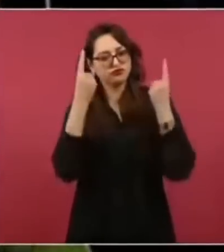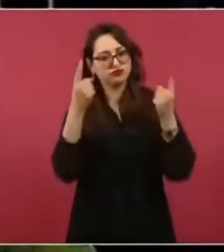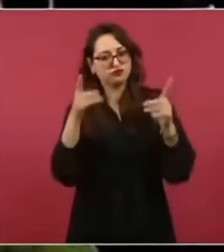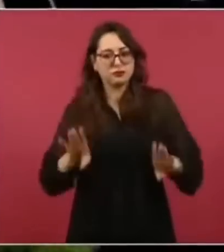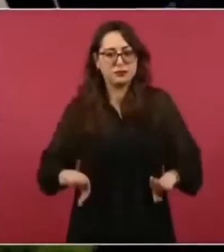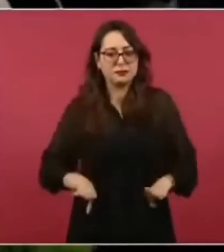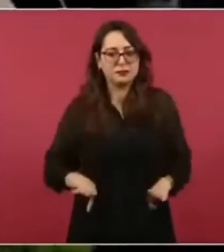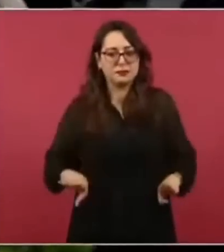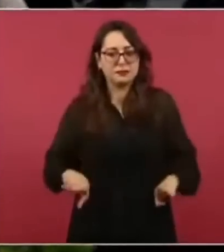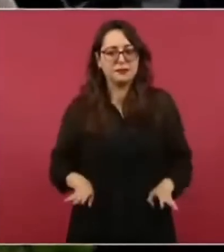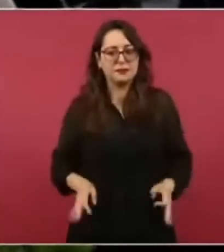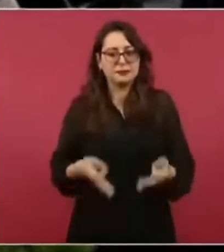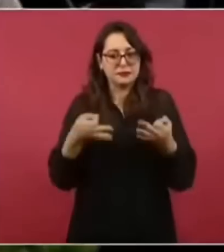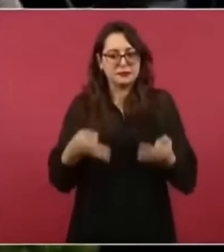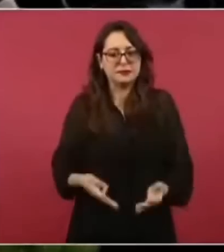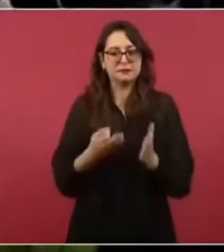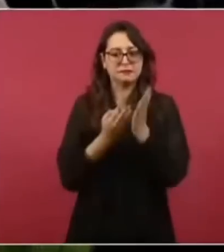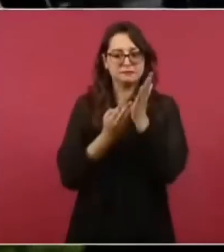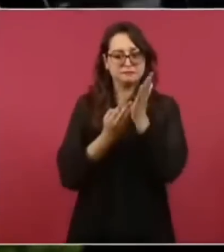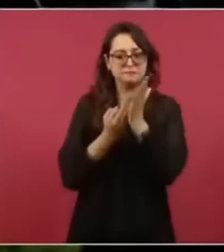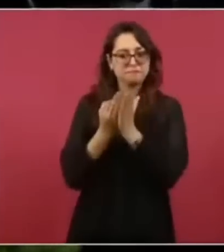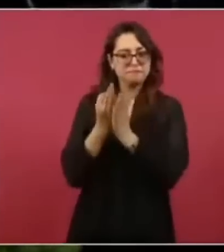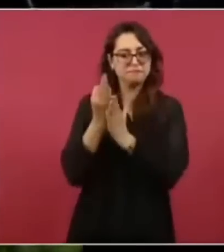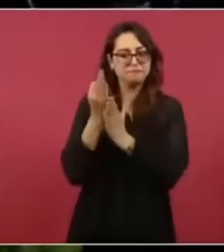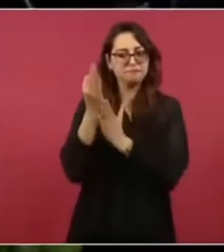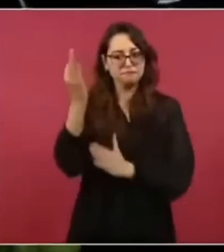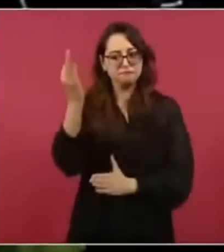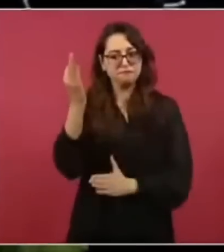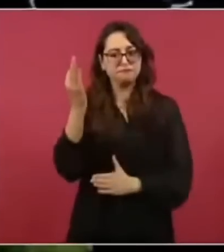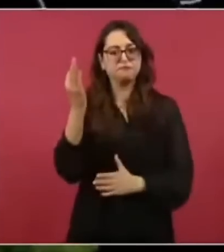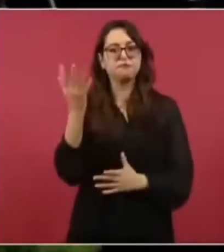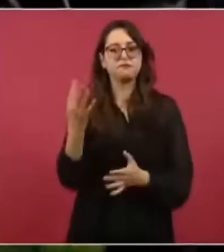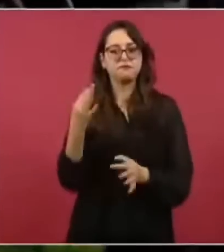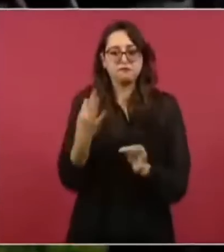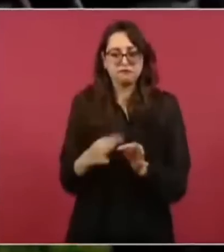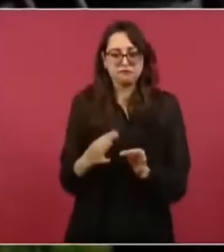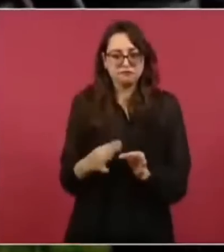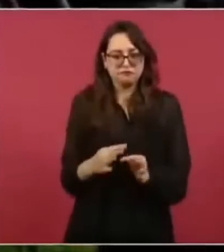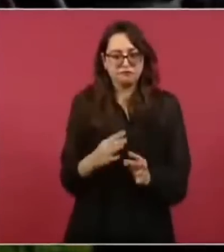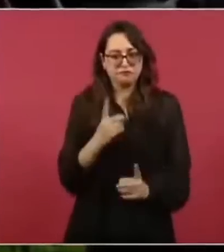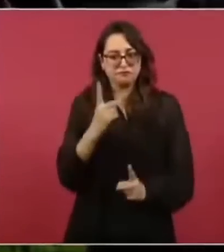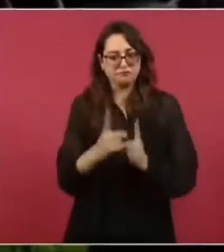rectitud y por su apego a la disciplina